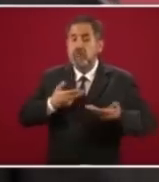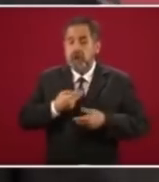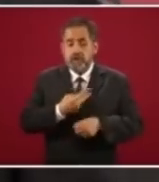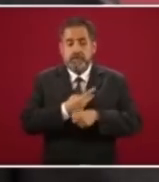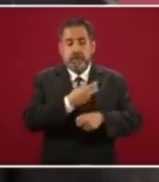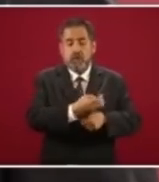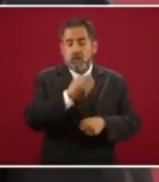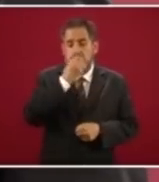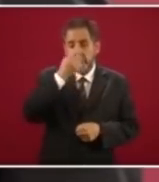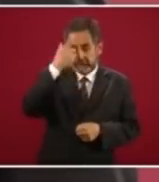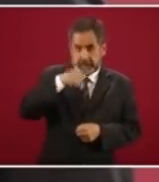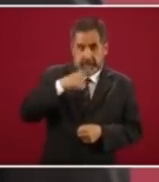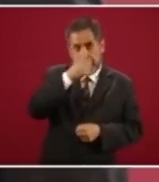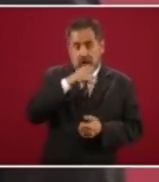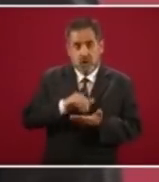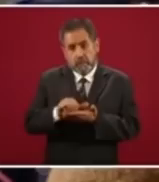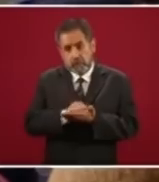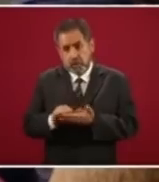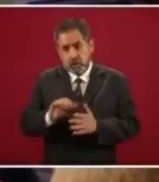Nueva York.